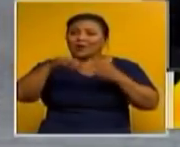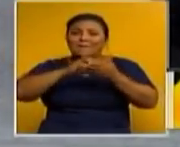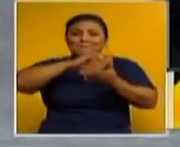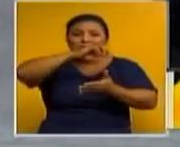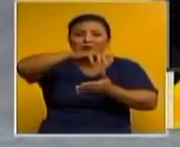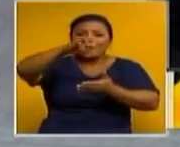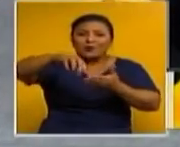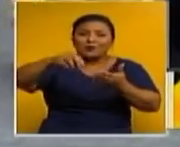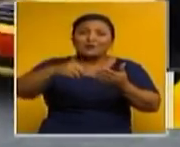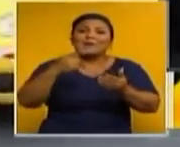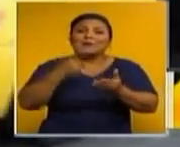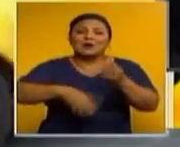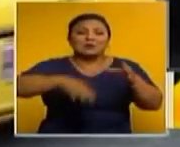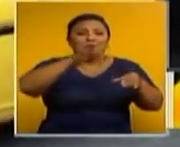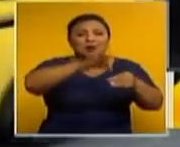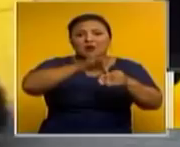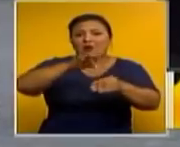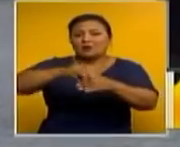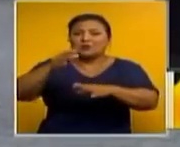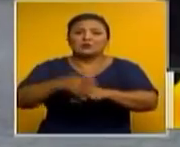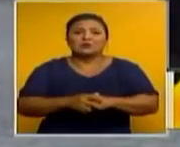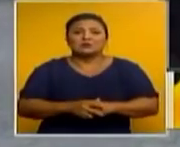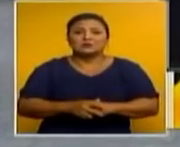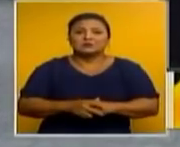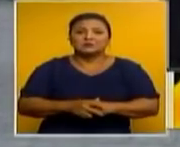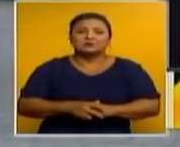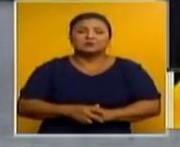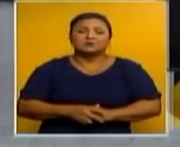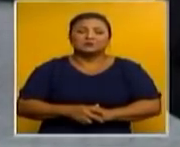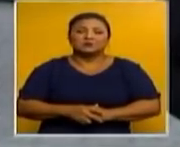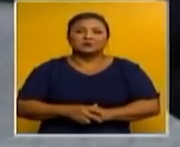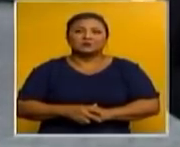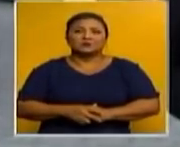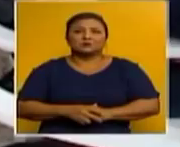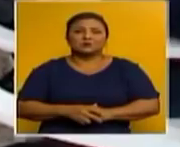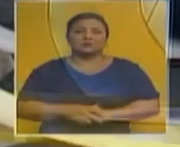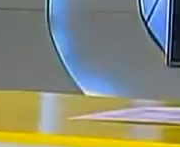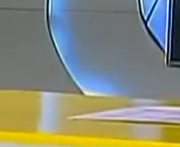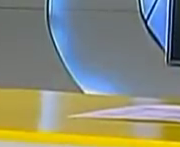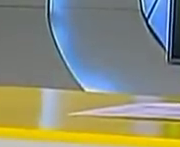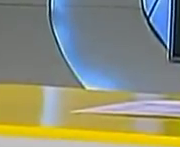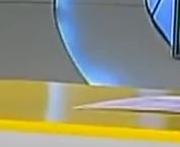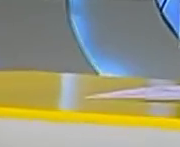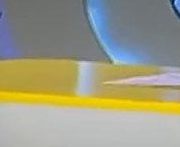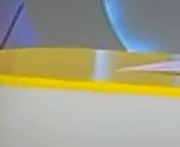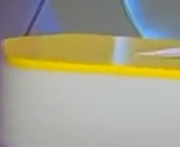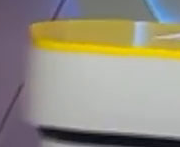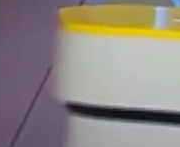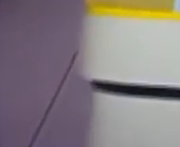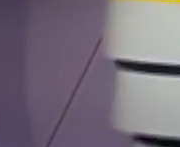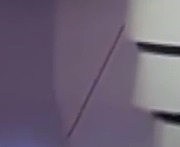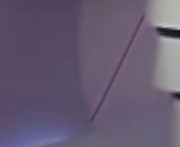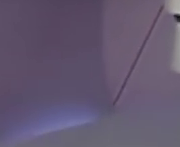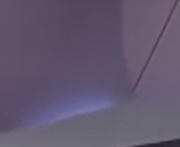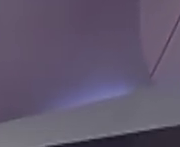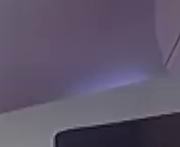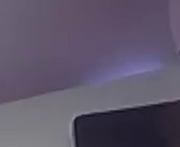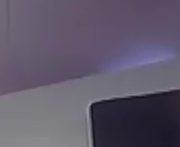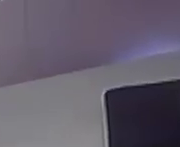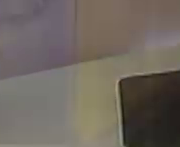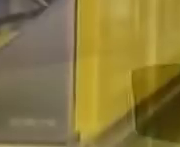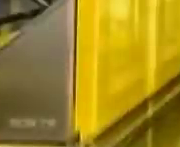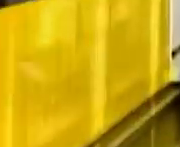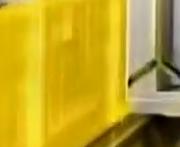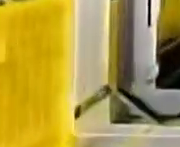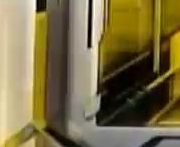provincia para el sufragio de la ciudadanía. Are Morales, Noticiero 1. Bueno, y más adelante les contamos que la